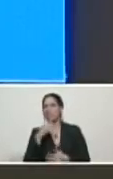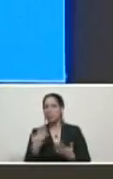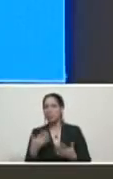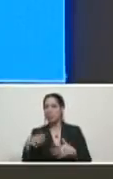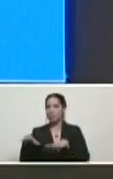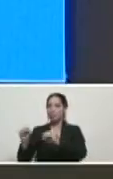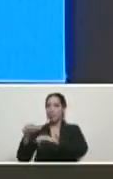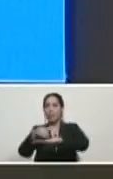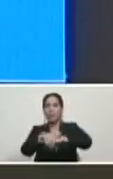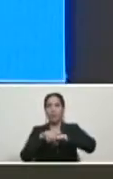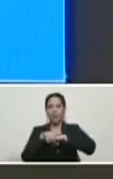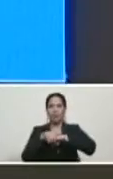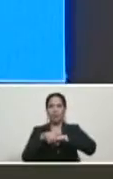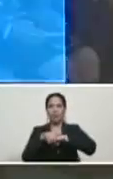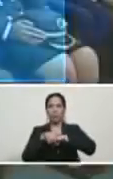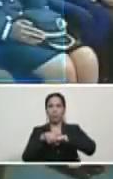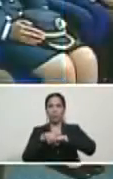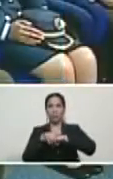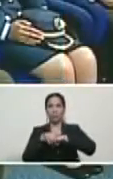Británico.